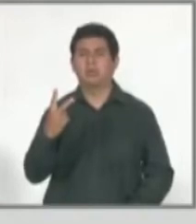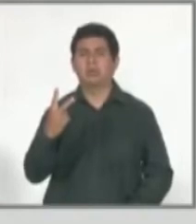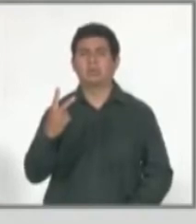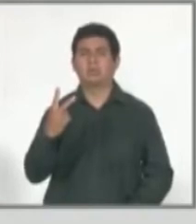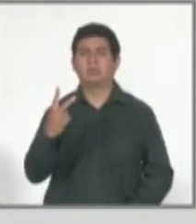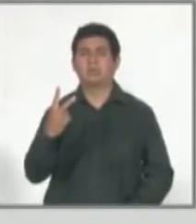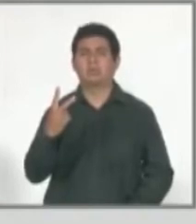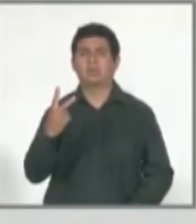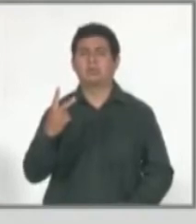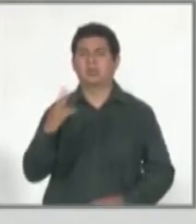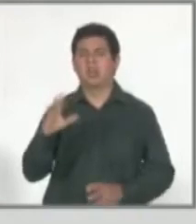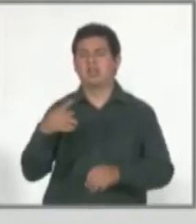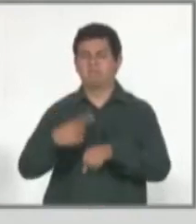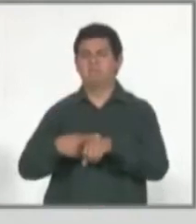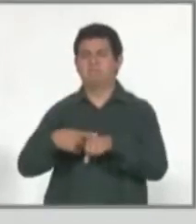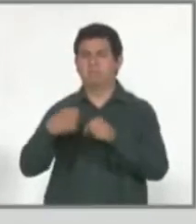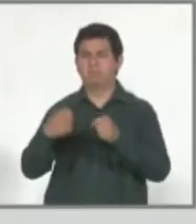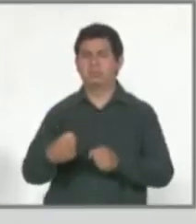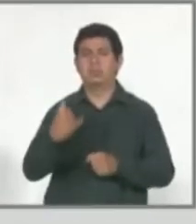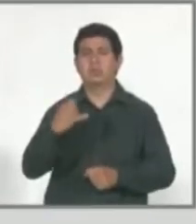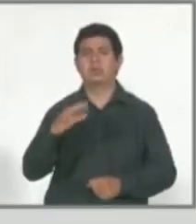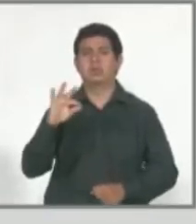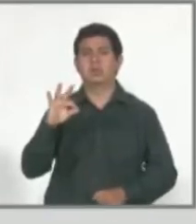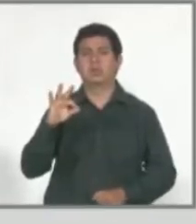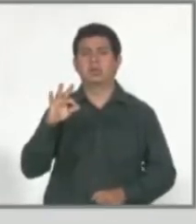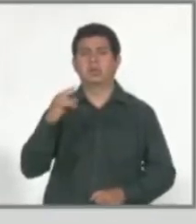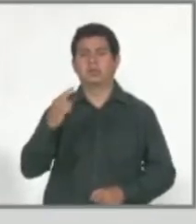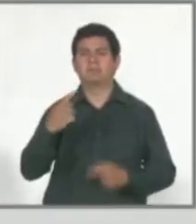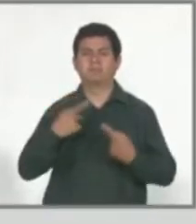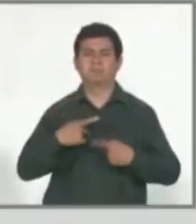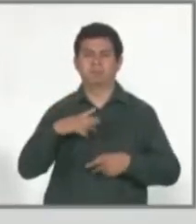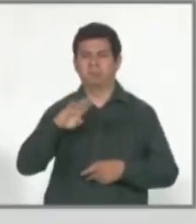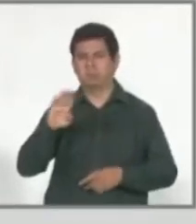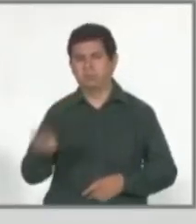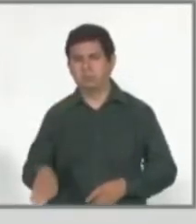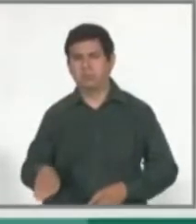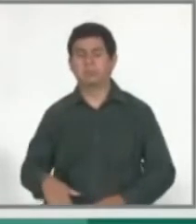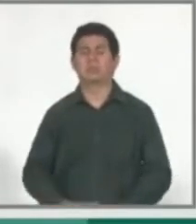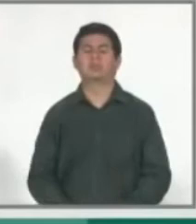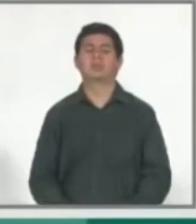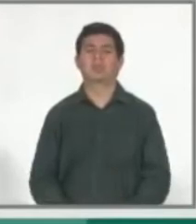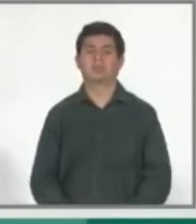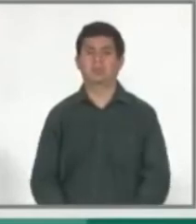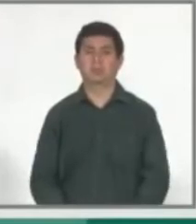casos confirmados y 41 lamentables defunciones